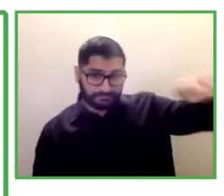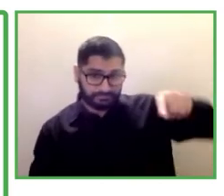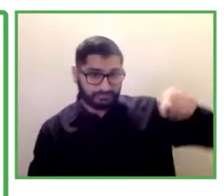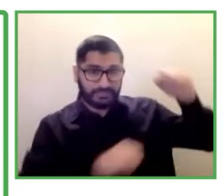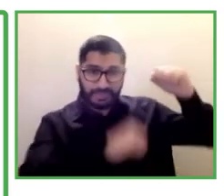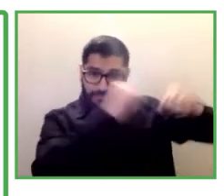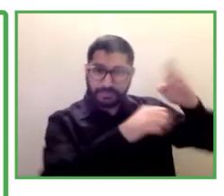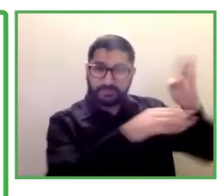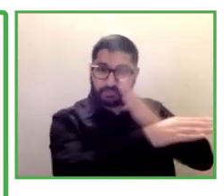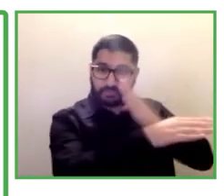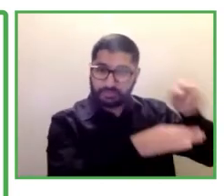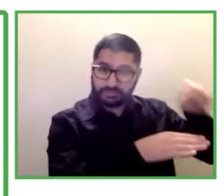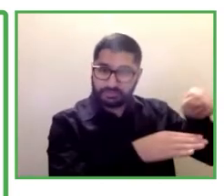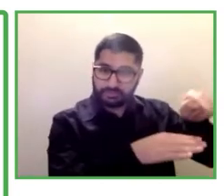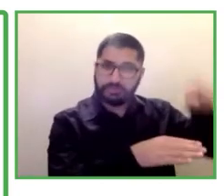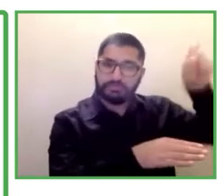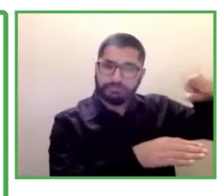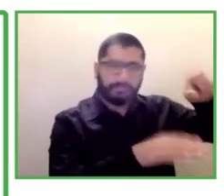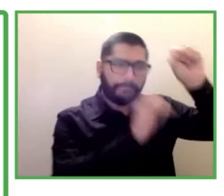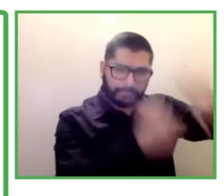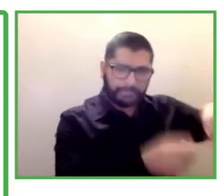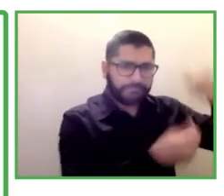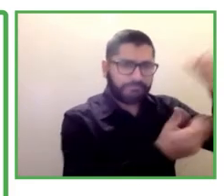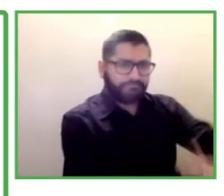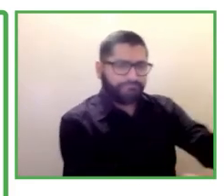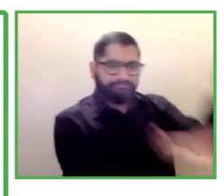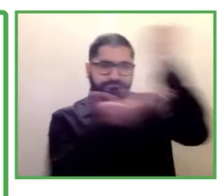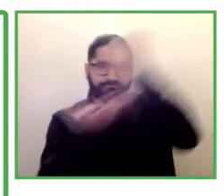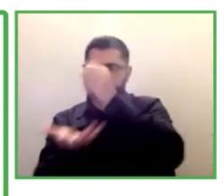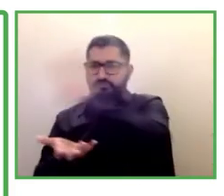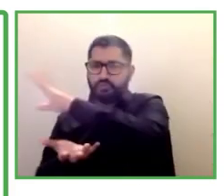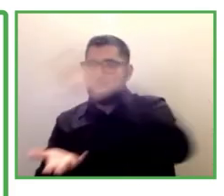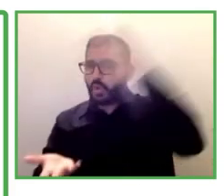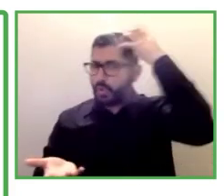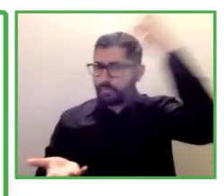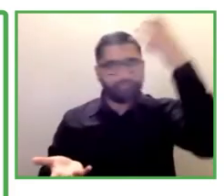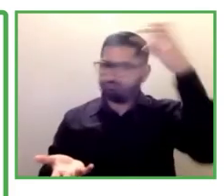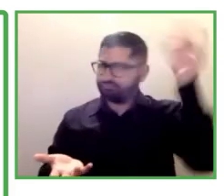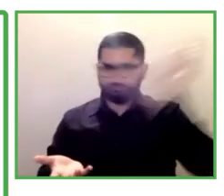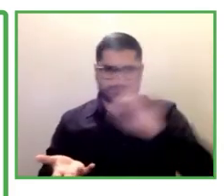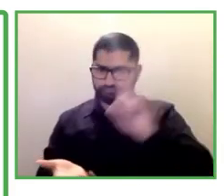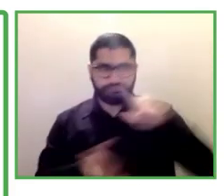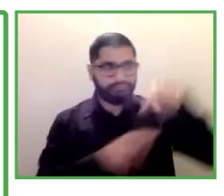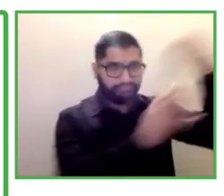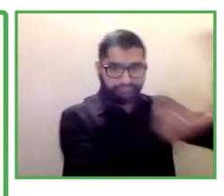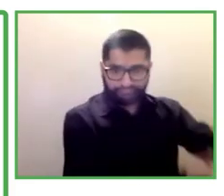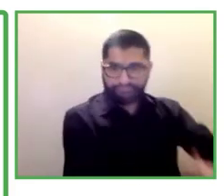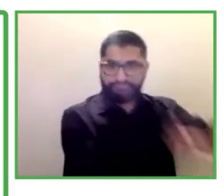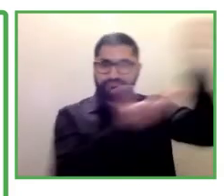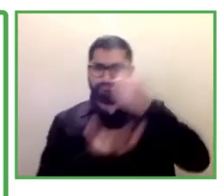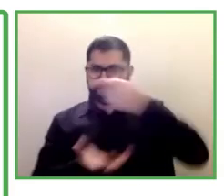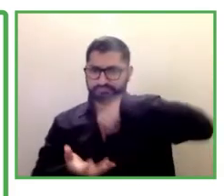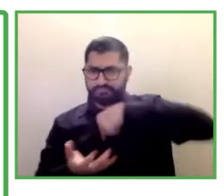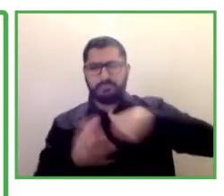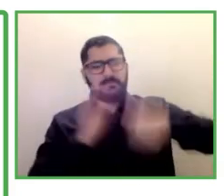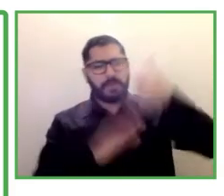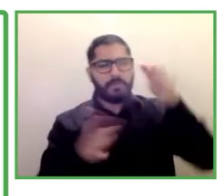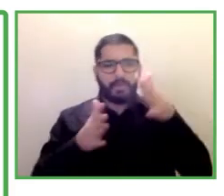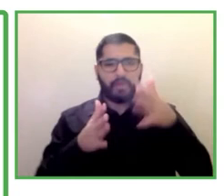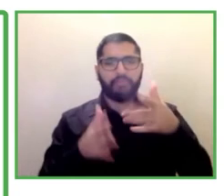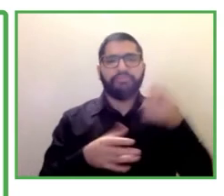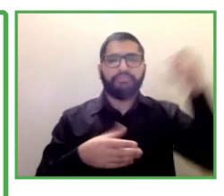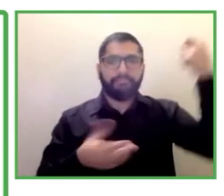gobiernos. Las organizaciones en Australia nos pagan alrededor de $3,000 por